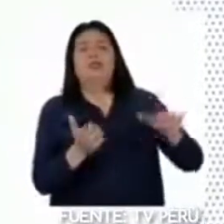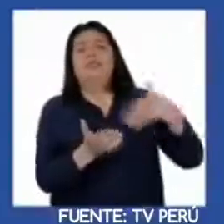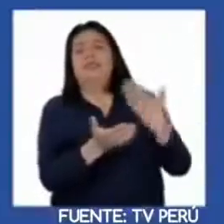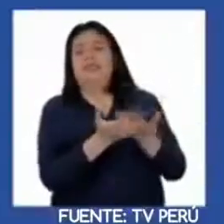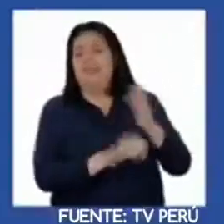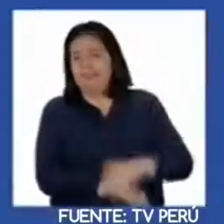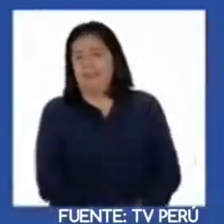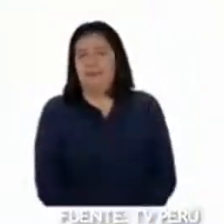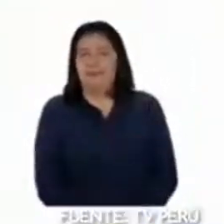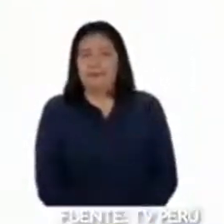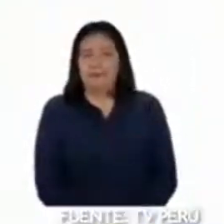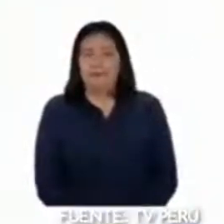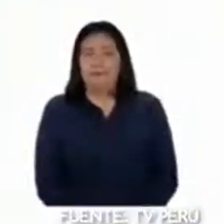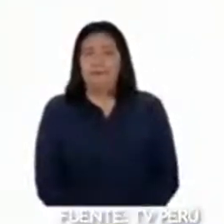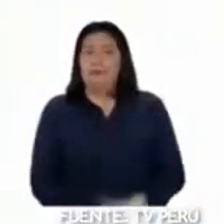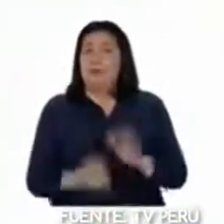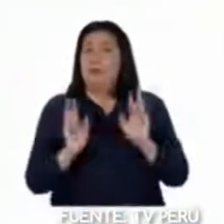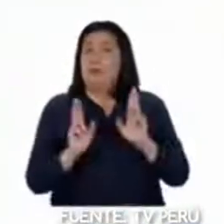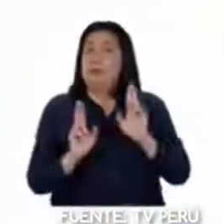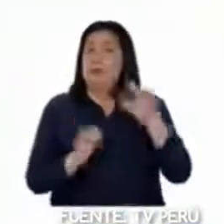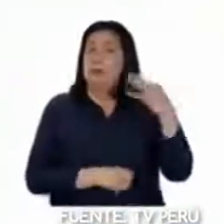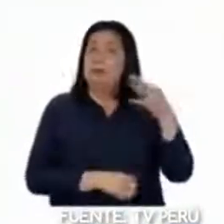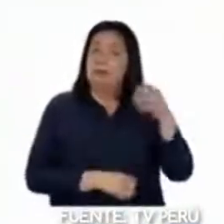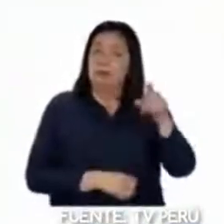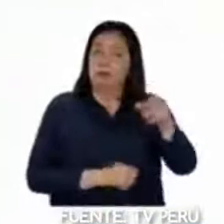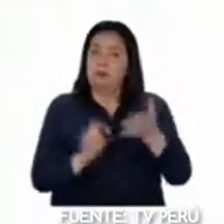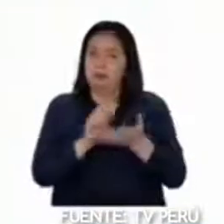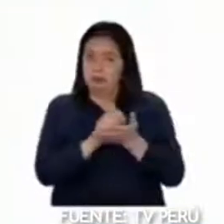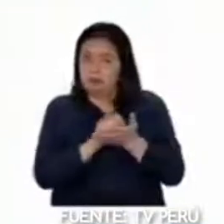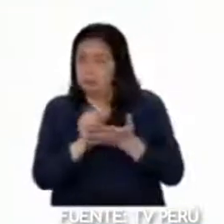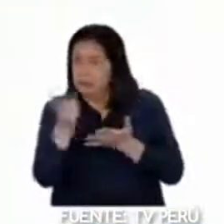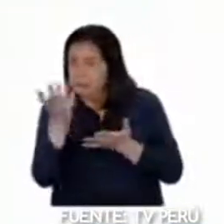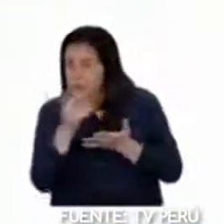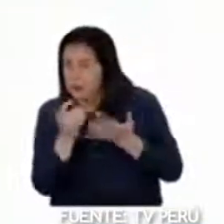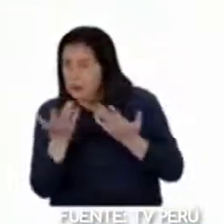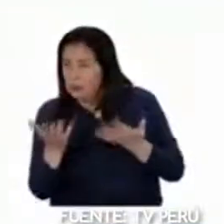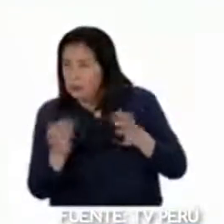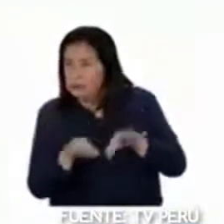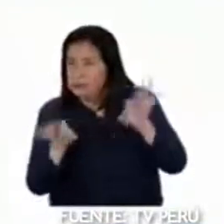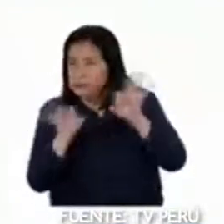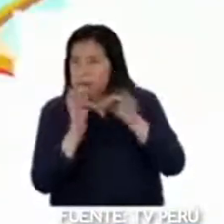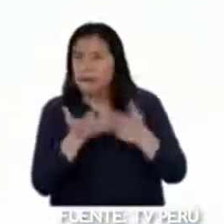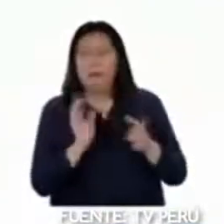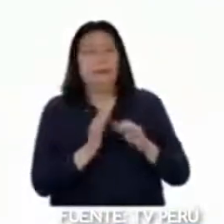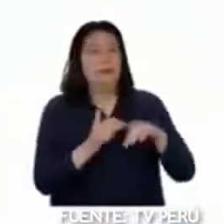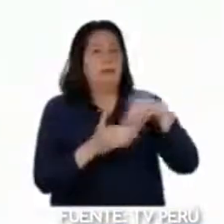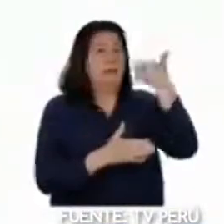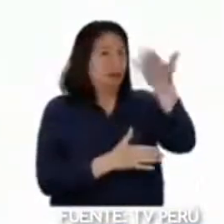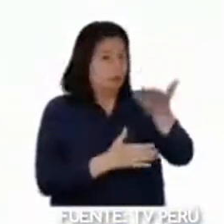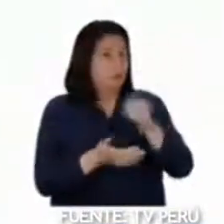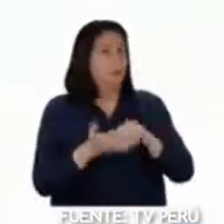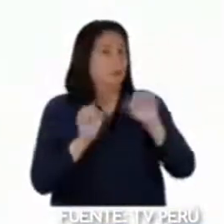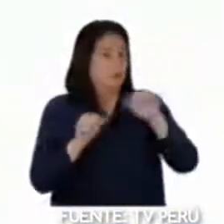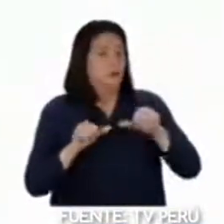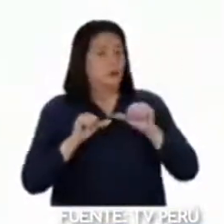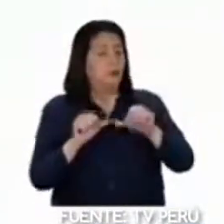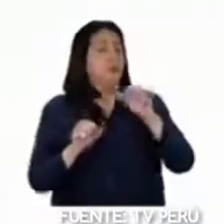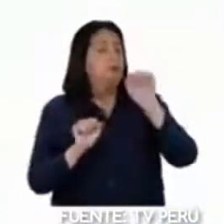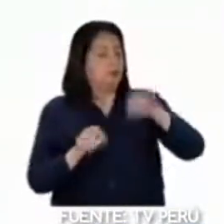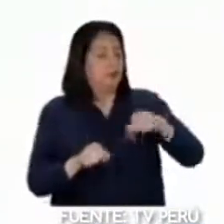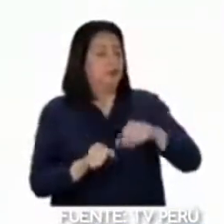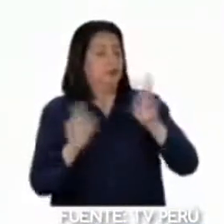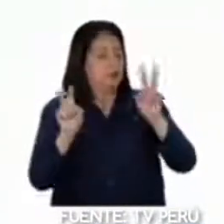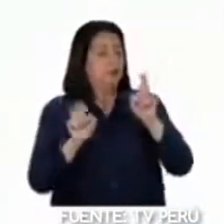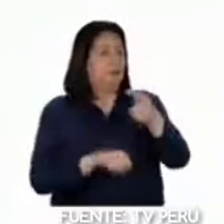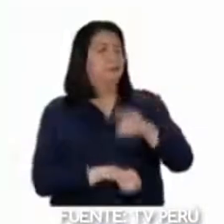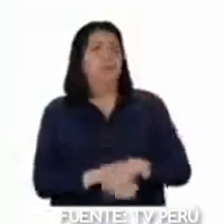llegaste. Espero que como siempre hayas tomado apuntes de aquellos puntos importantes, ya que la próxima actividad seguiremos trabajando